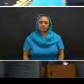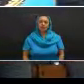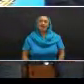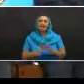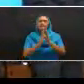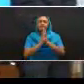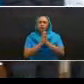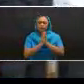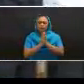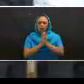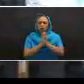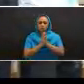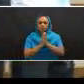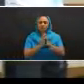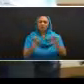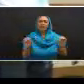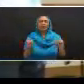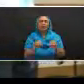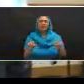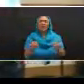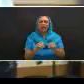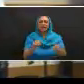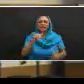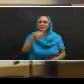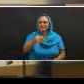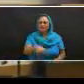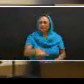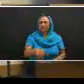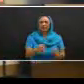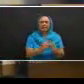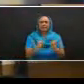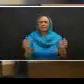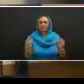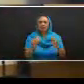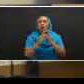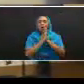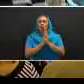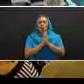Por favor, que ningún hermano se quede sin orar.